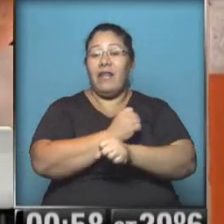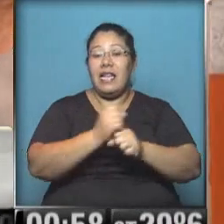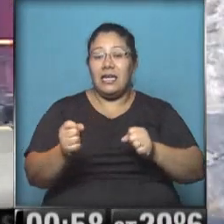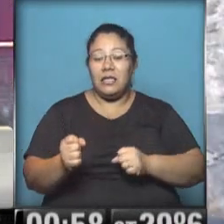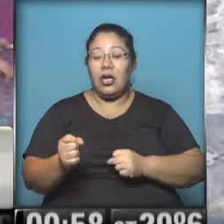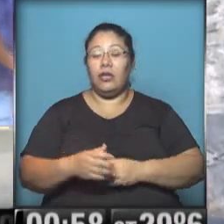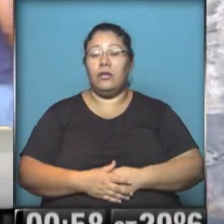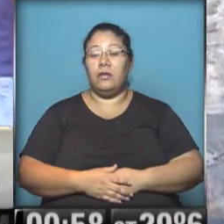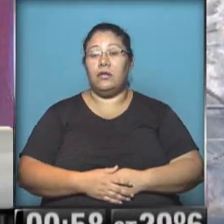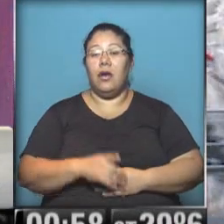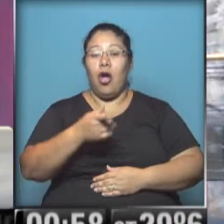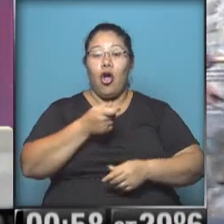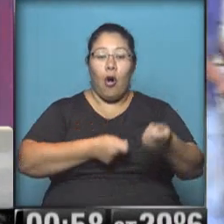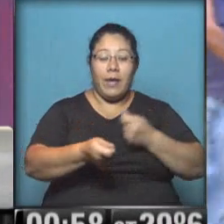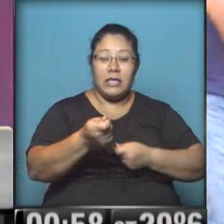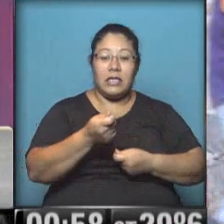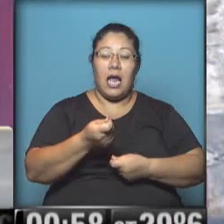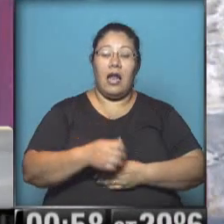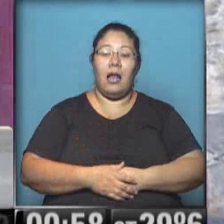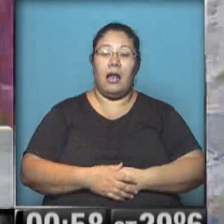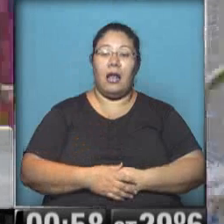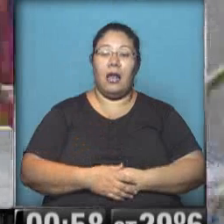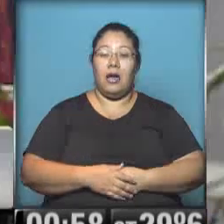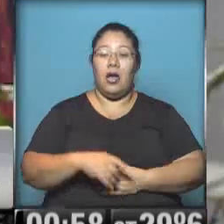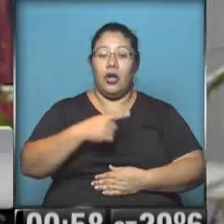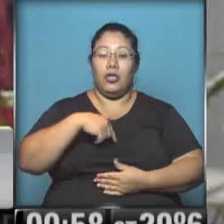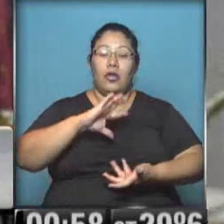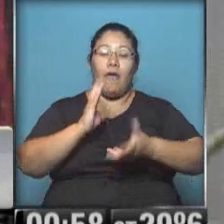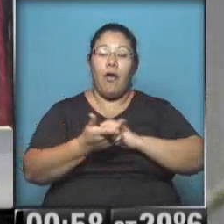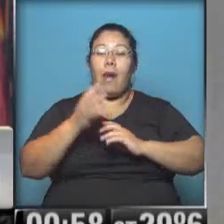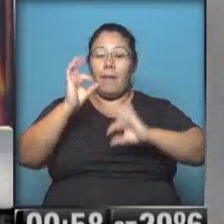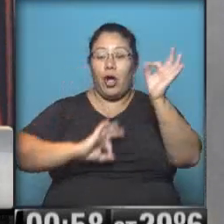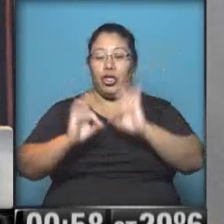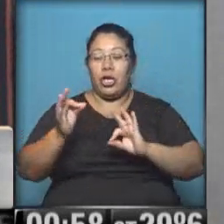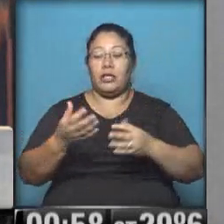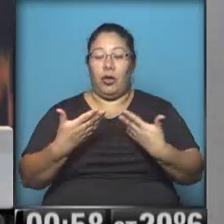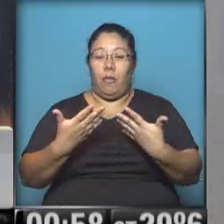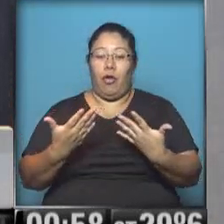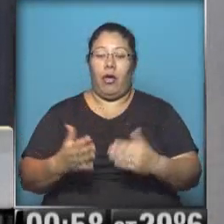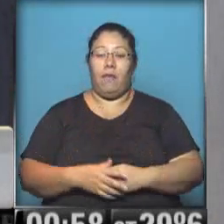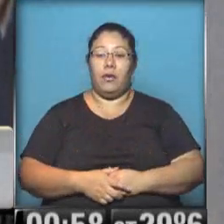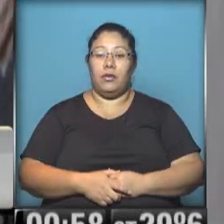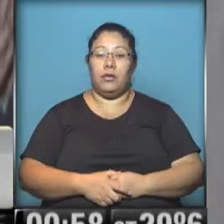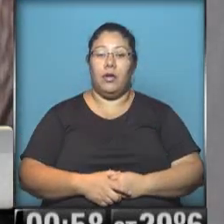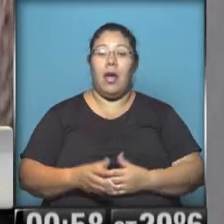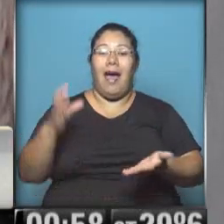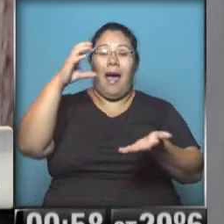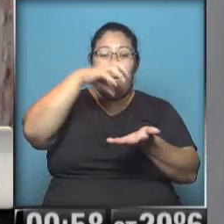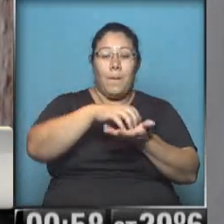habilitación comercial, que es la única que nosotros tenemos para poder, digamos, llevar adelante nuestro proyecto, la cual no permite que haya gente